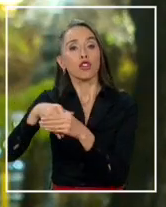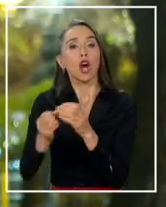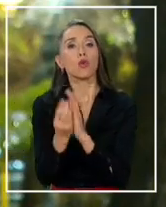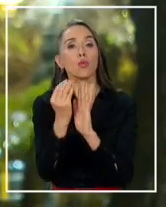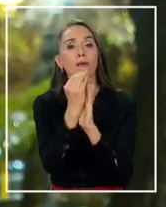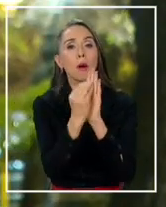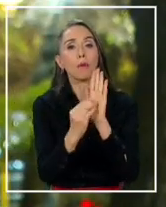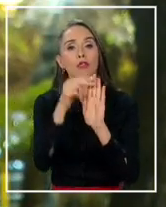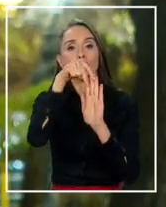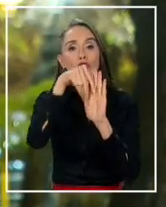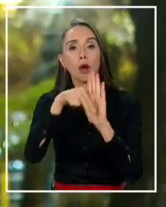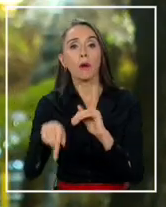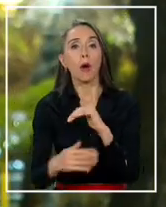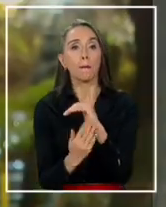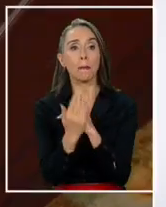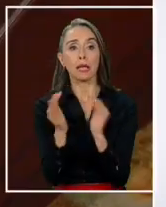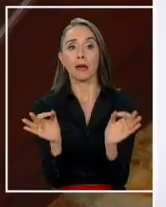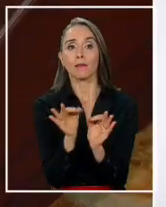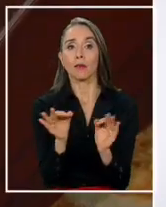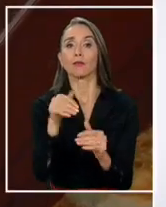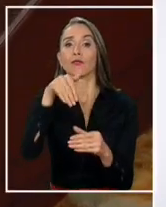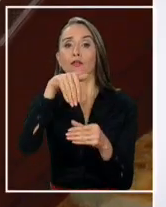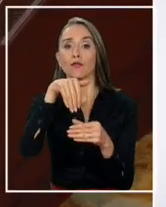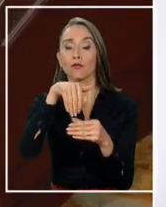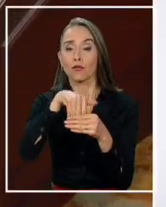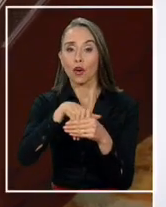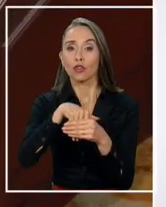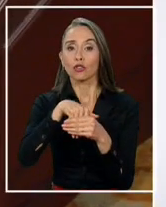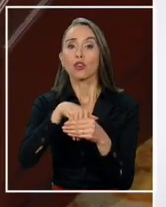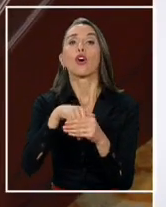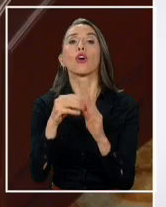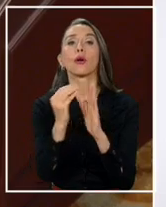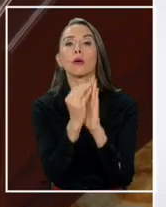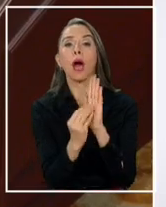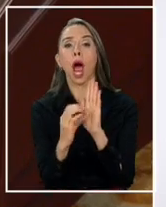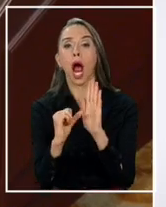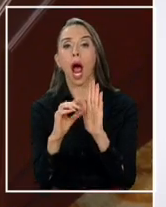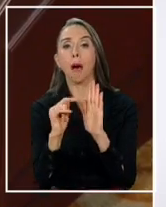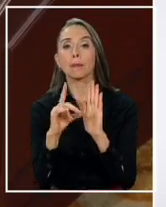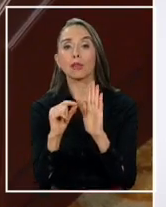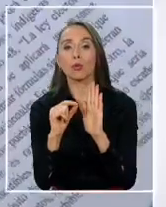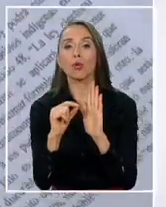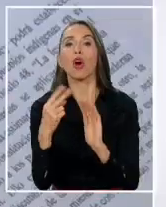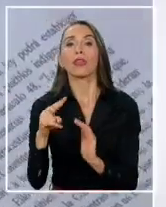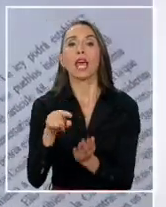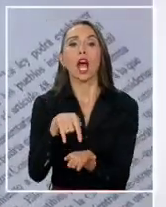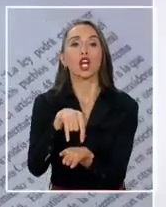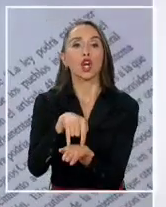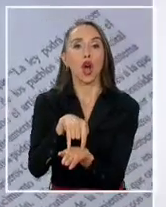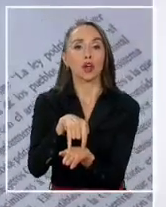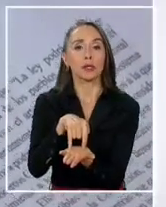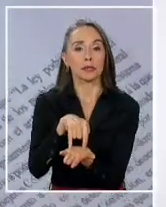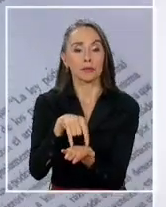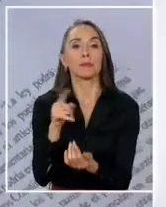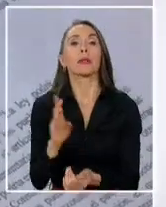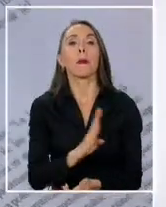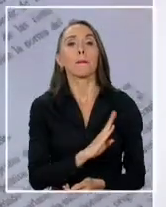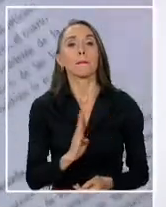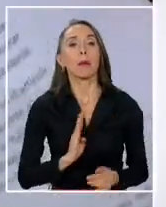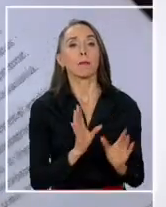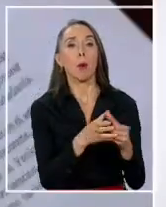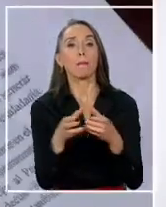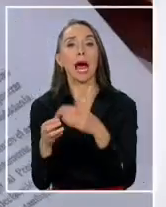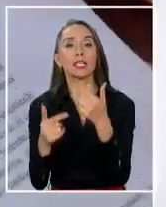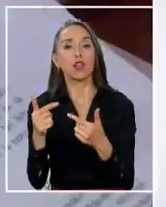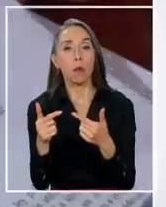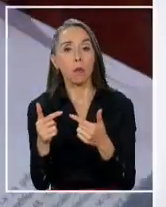poco. Primero, esta mañana se votó el capítulo de Congreso Nacional. ¿Qué ocurriría con los miembros de partidos